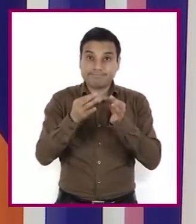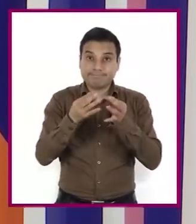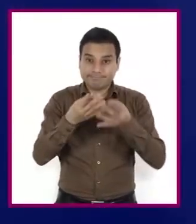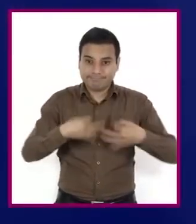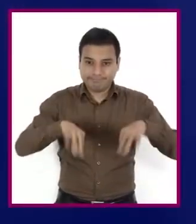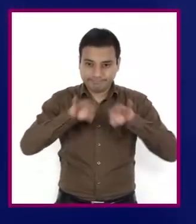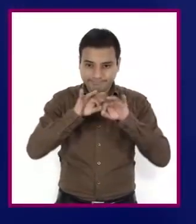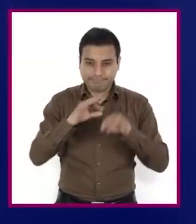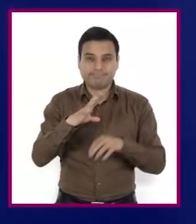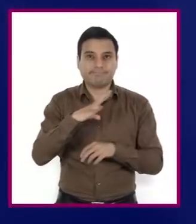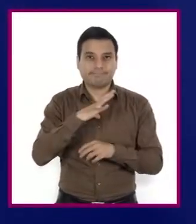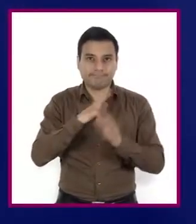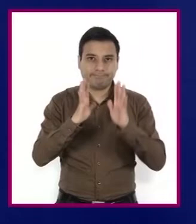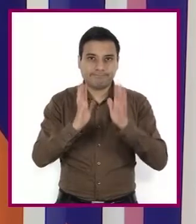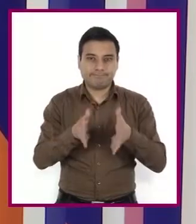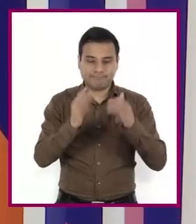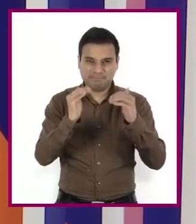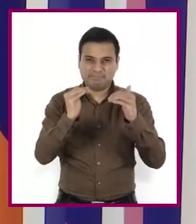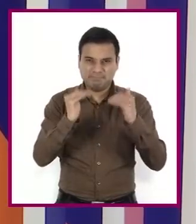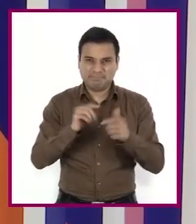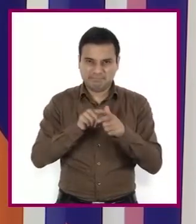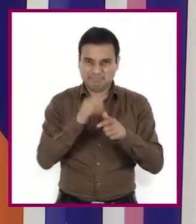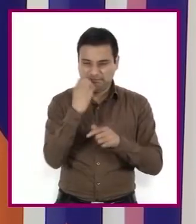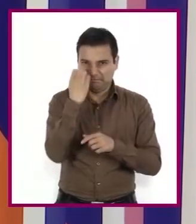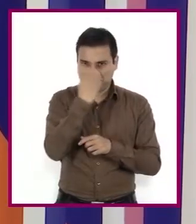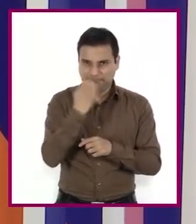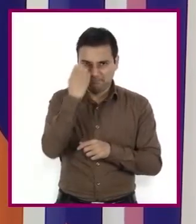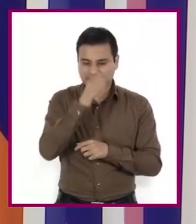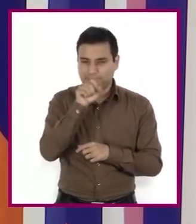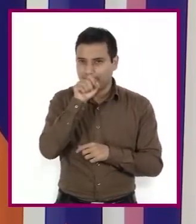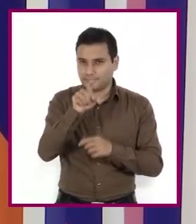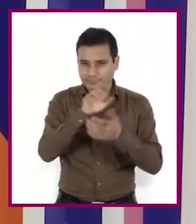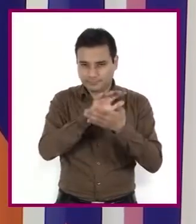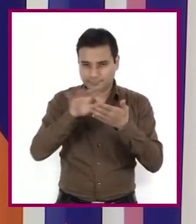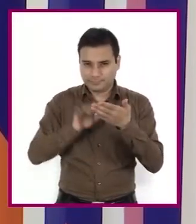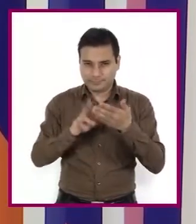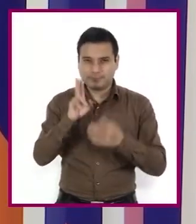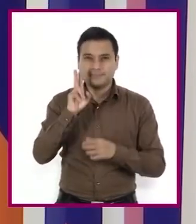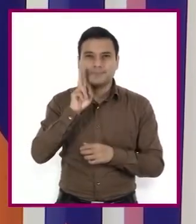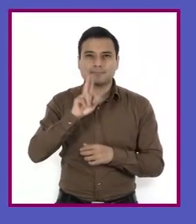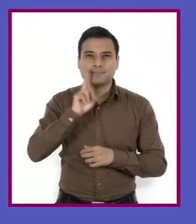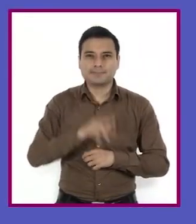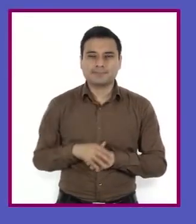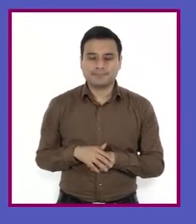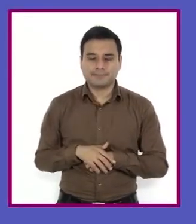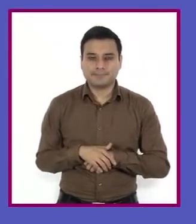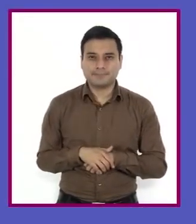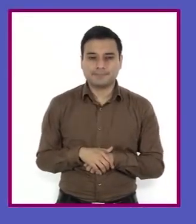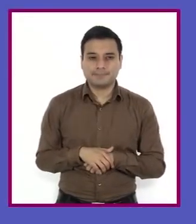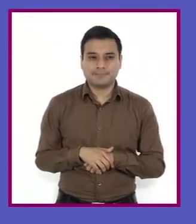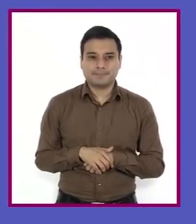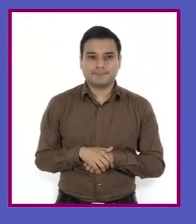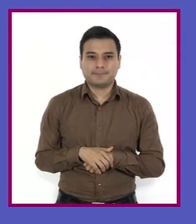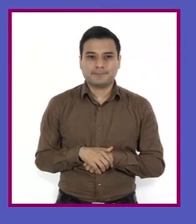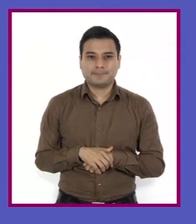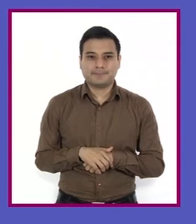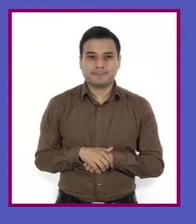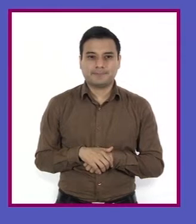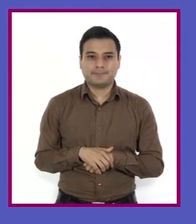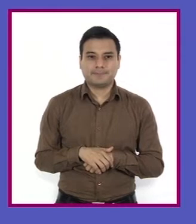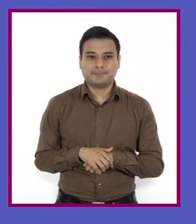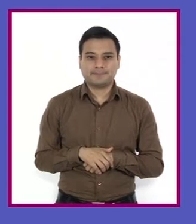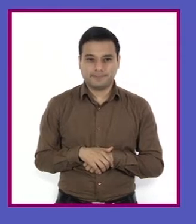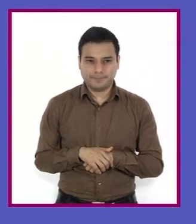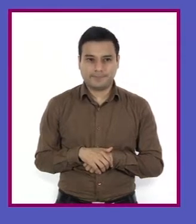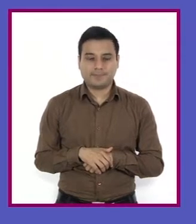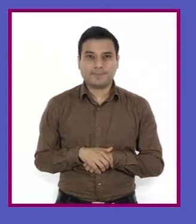párrafo. Continuemos revisando el mismo texto para realizar nuestro resumen. Siguiendo con lo subrayado, para